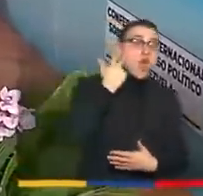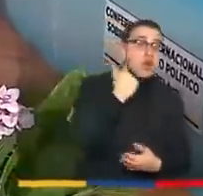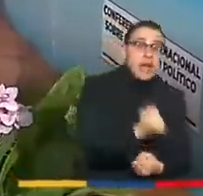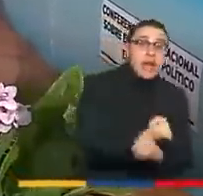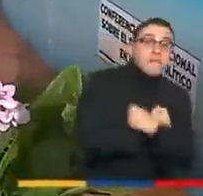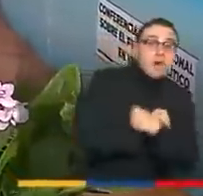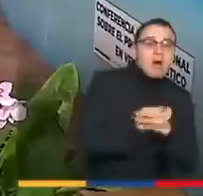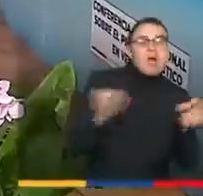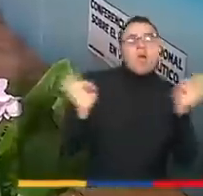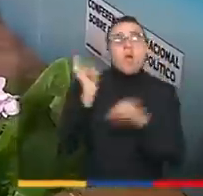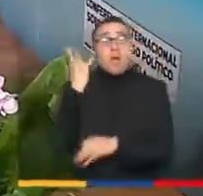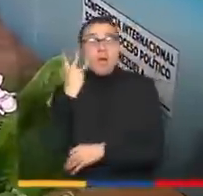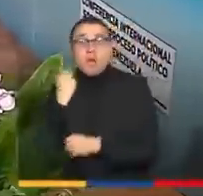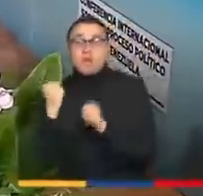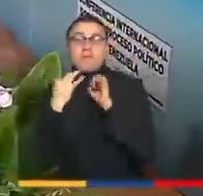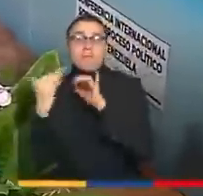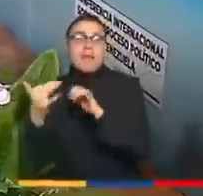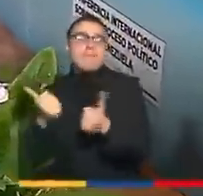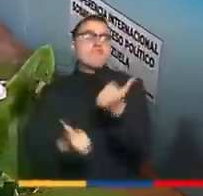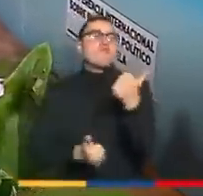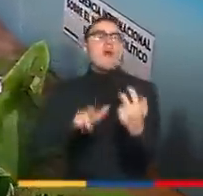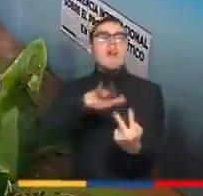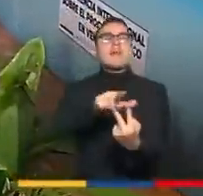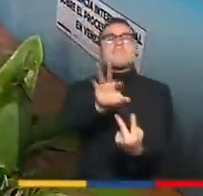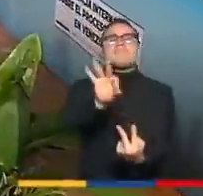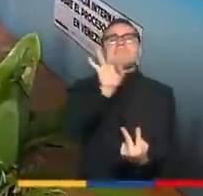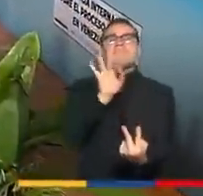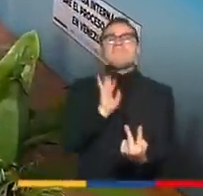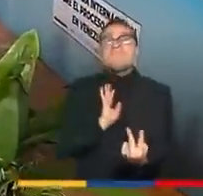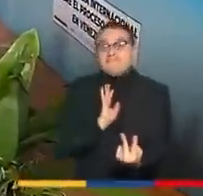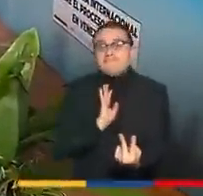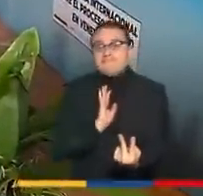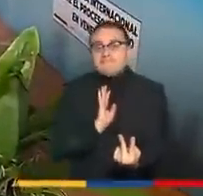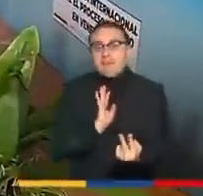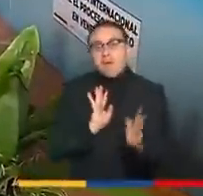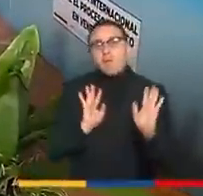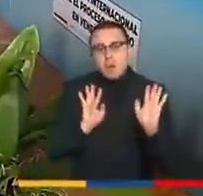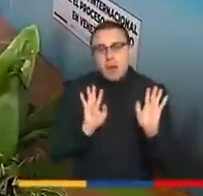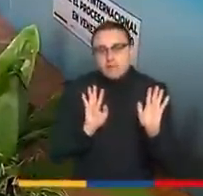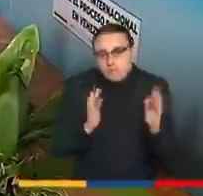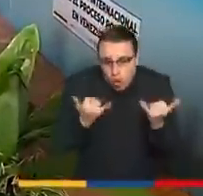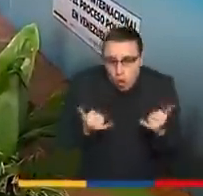guerra. Pero yo creo que parte del trabajo de hoy